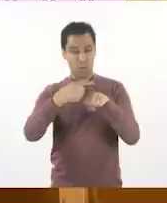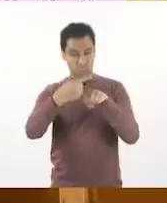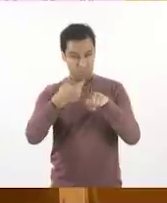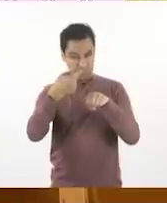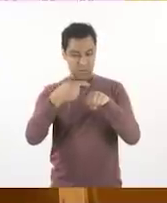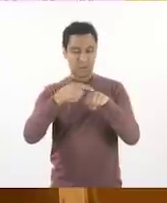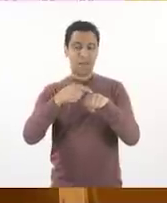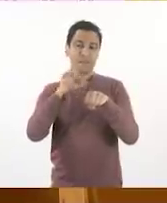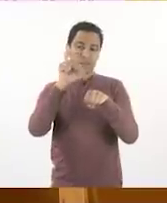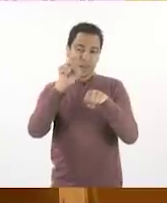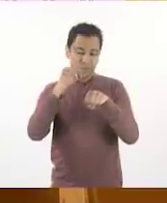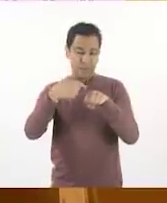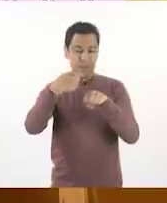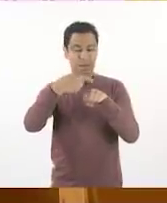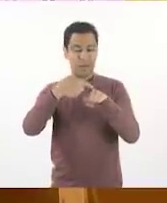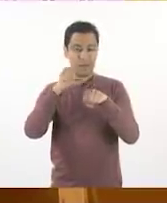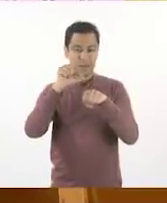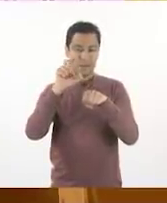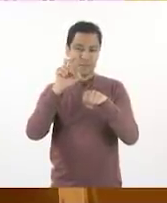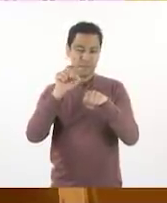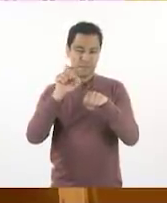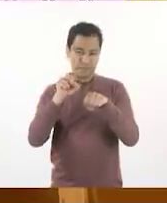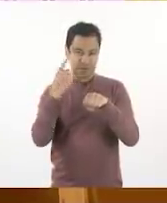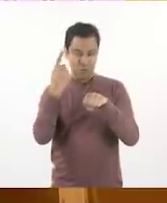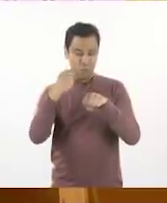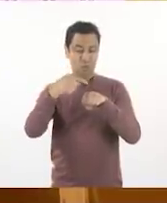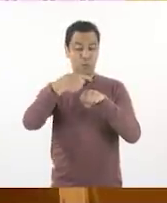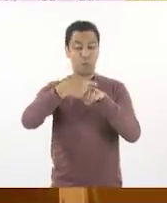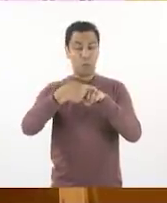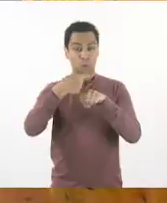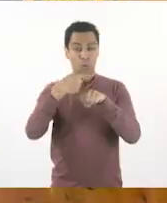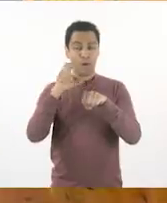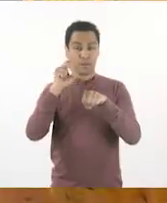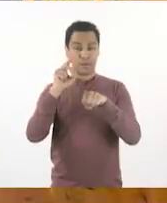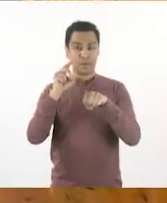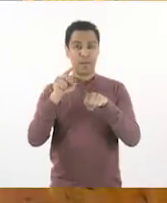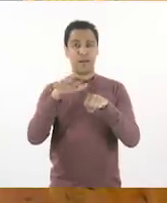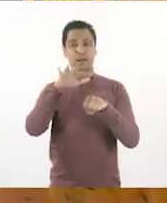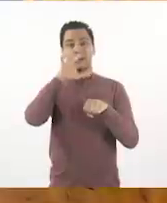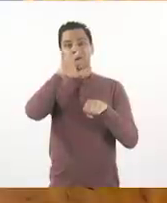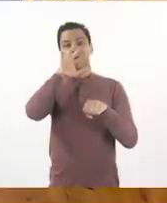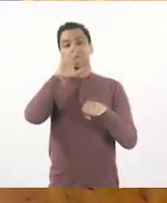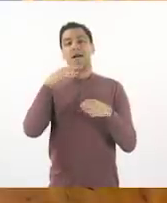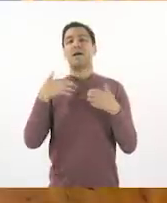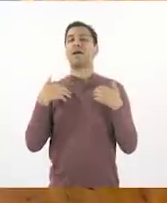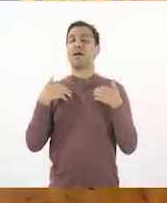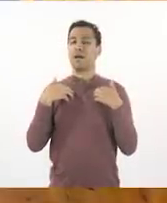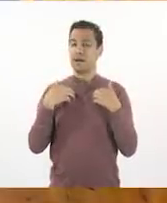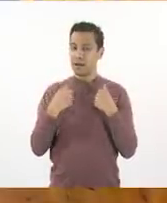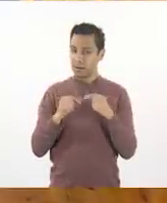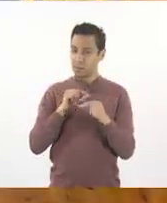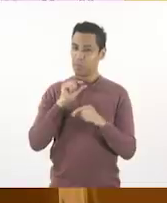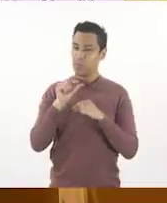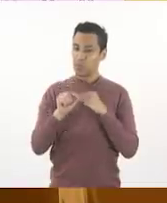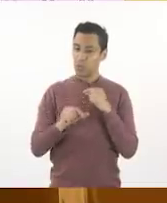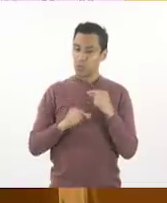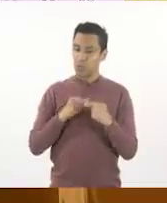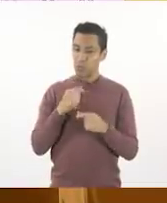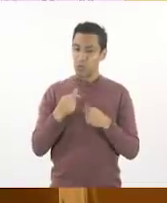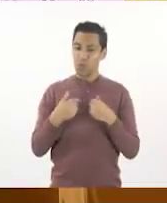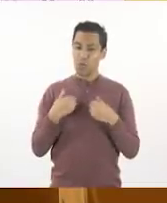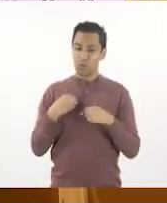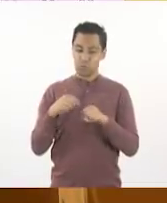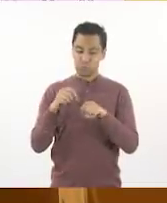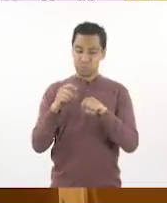30, 31, 30 y 31. Ok, bueno, vamos a empezar. A ver, te sigo.